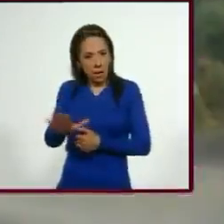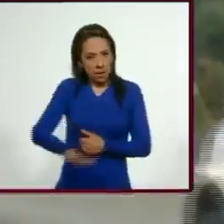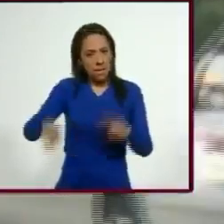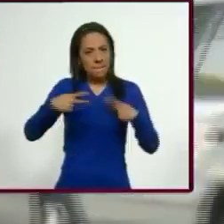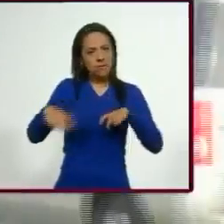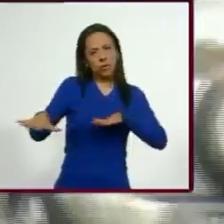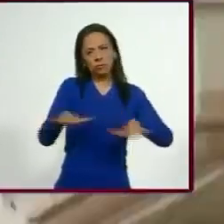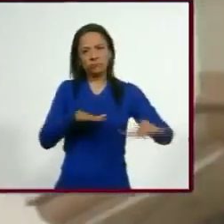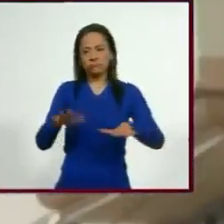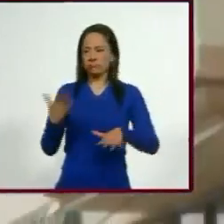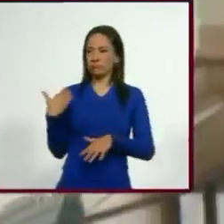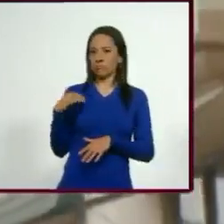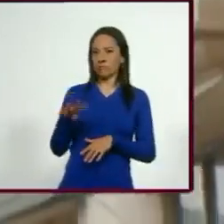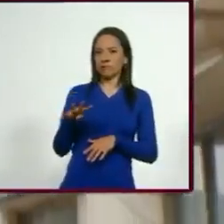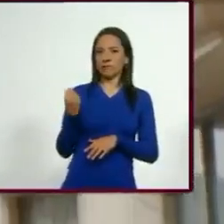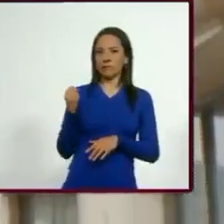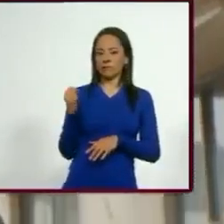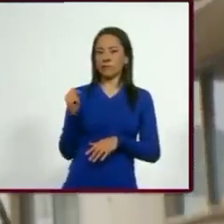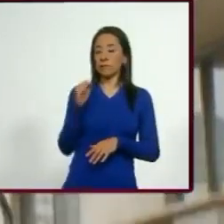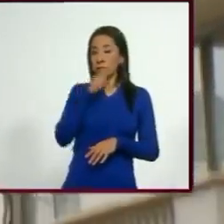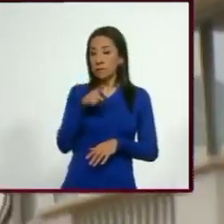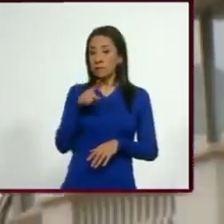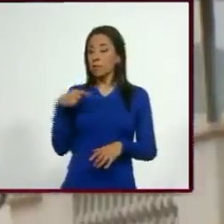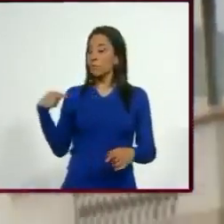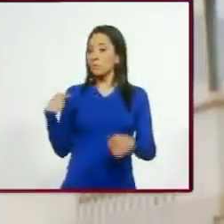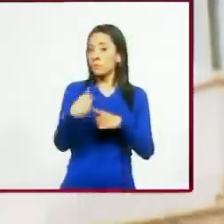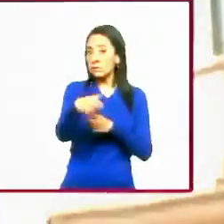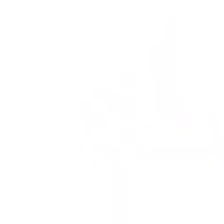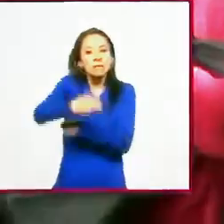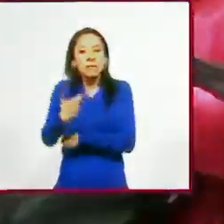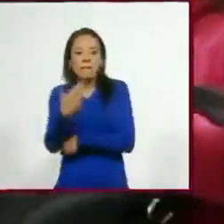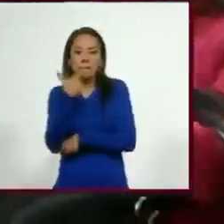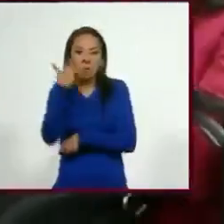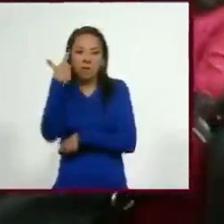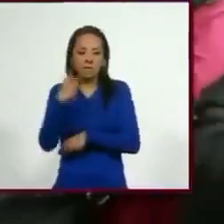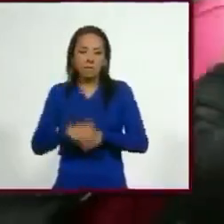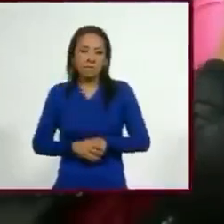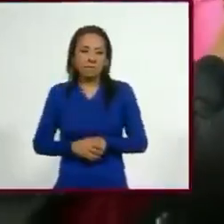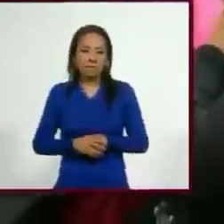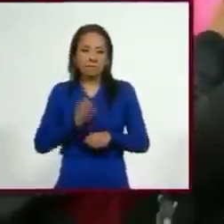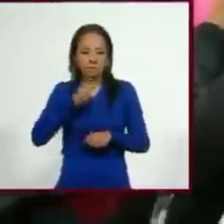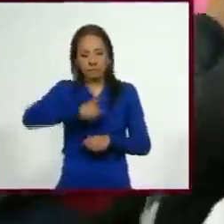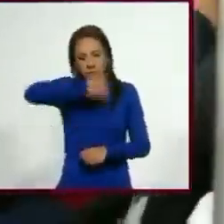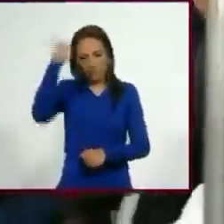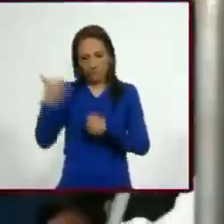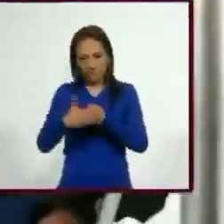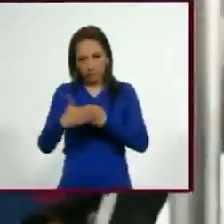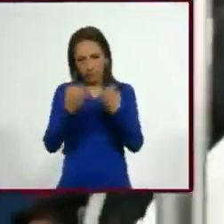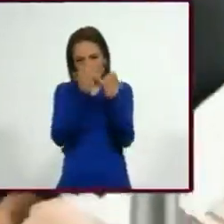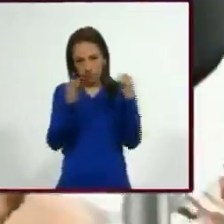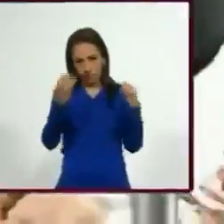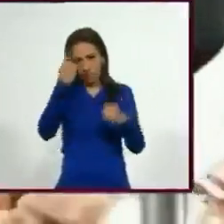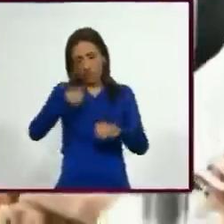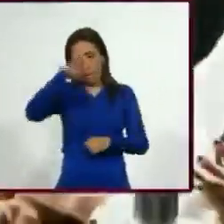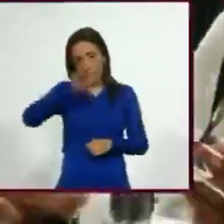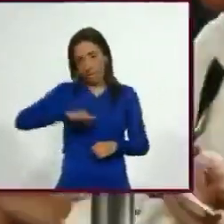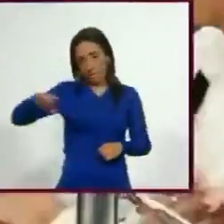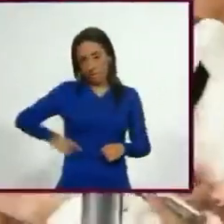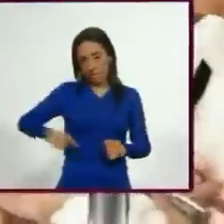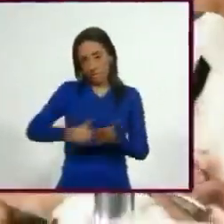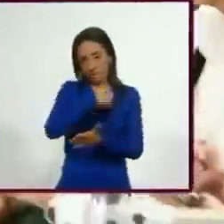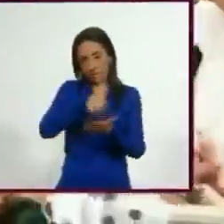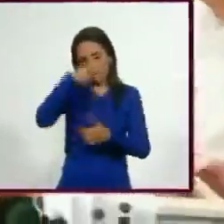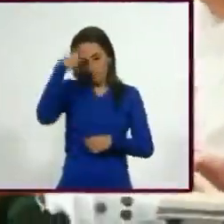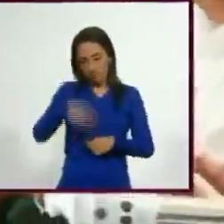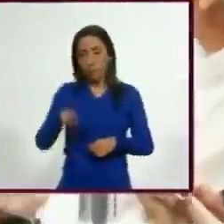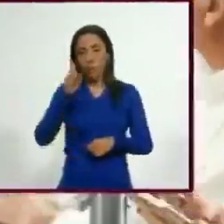la mayoría del suelo de conservación de la Ciudad de México. La candidata independiente al gobierno de la Ciudad de México, Lorena